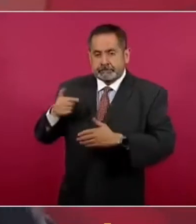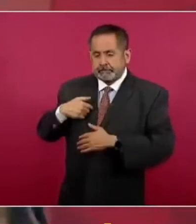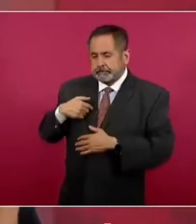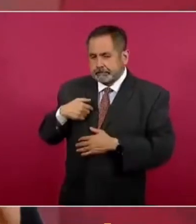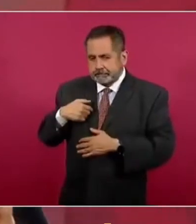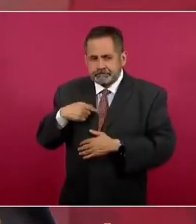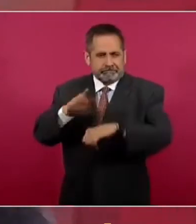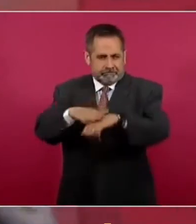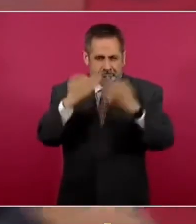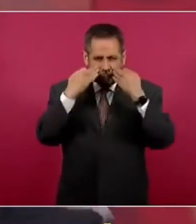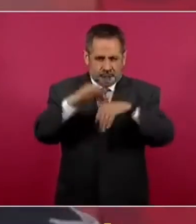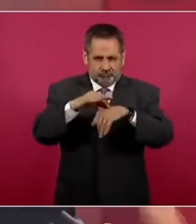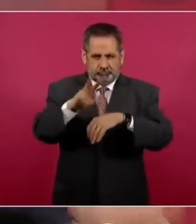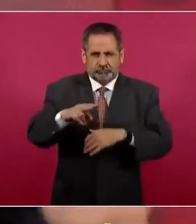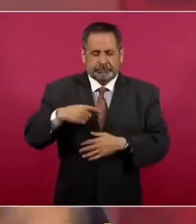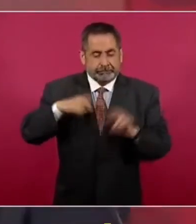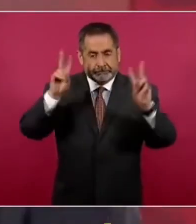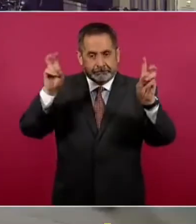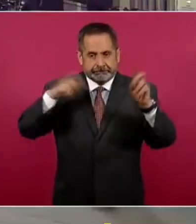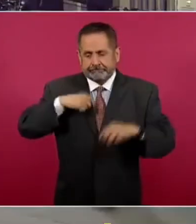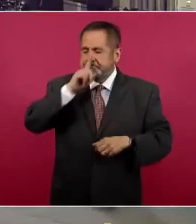a ustedes les consta, no hablaba yo del tema.